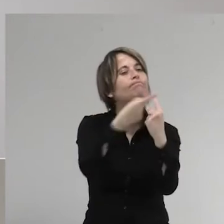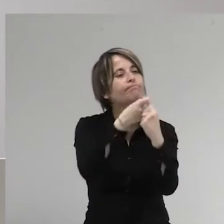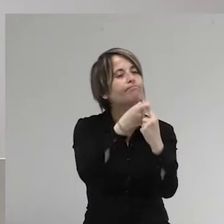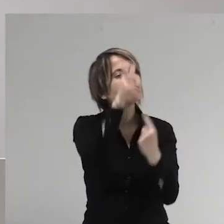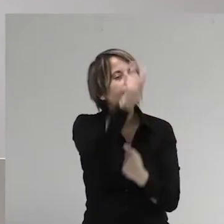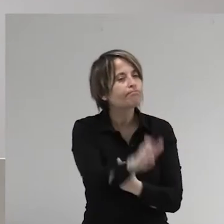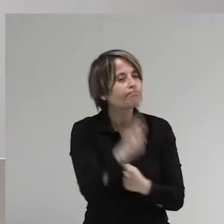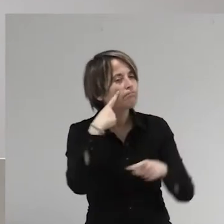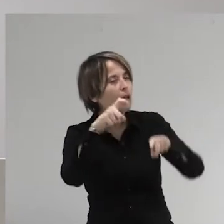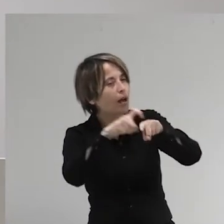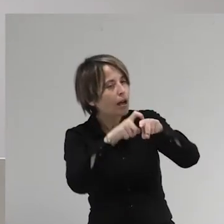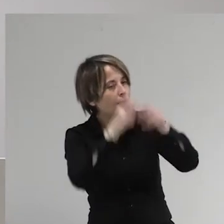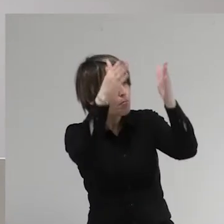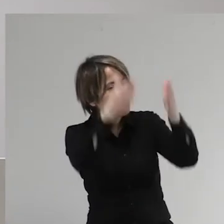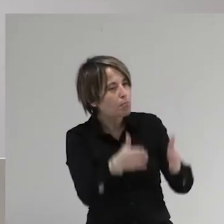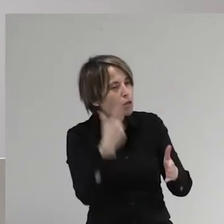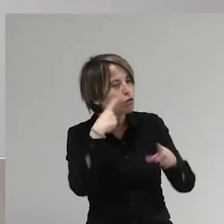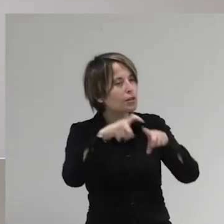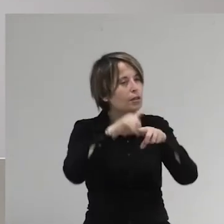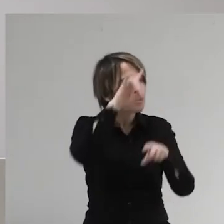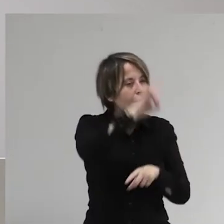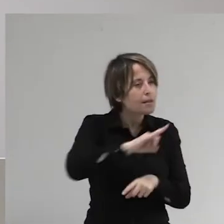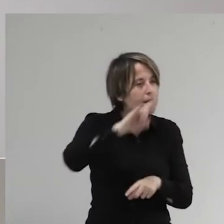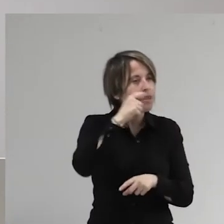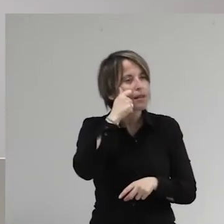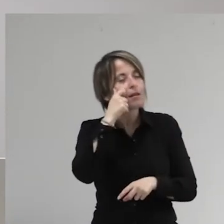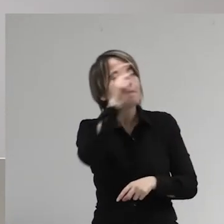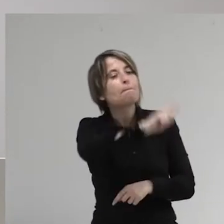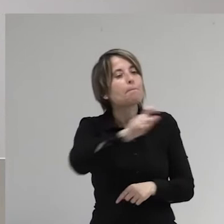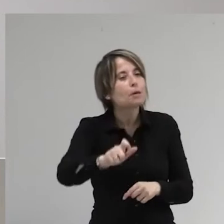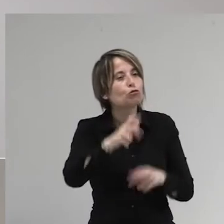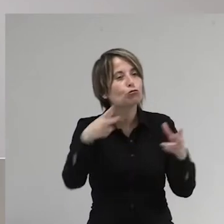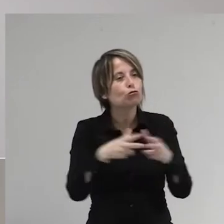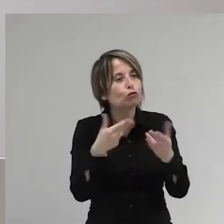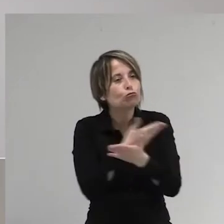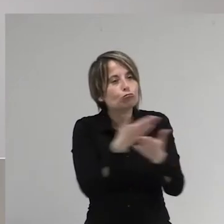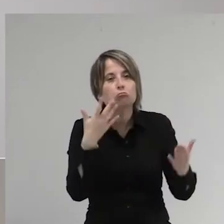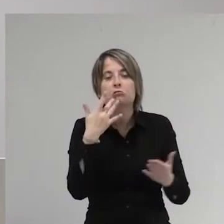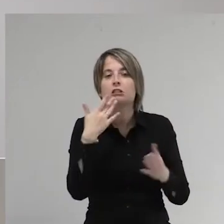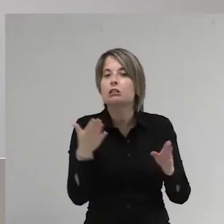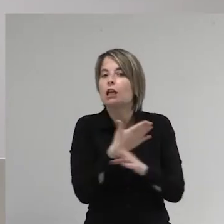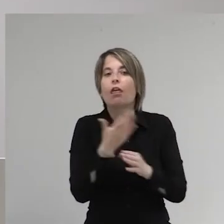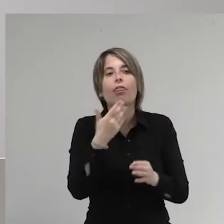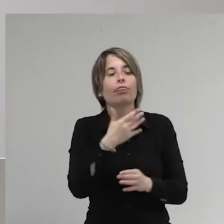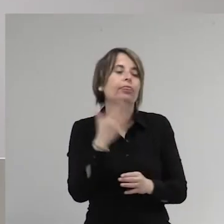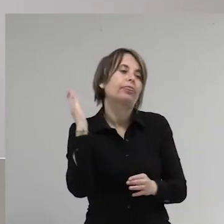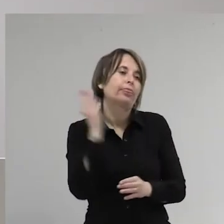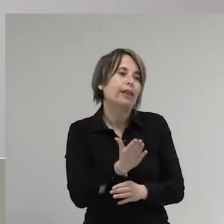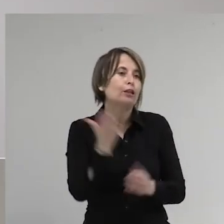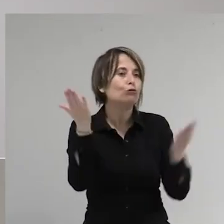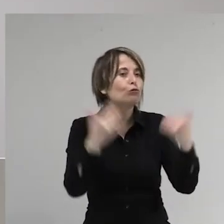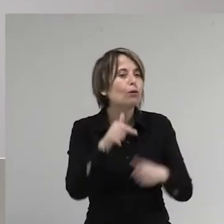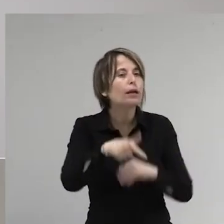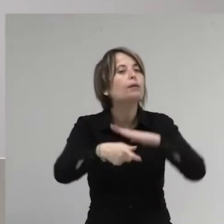basadas en las características étnicas o raciales de las personas sin que medie delito alguno en